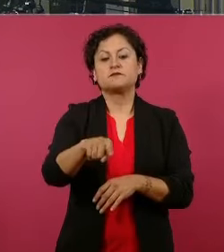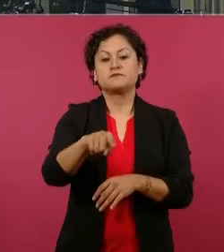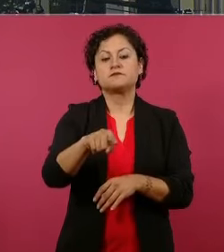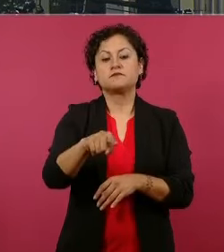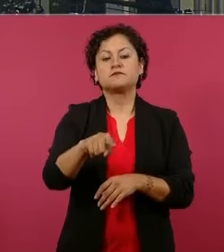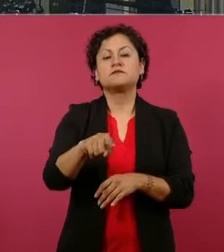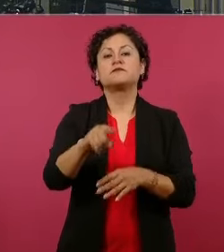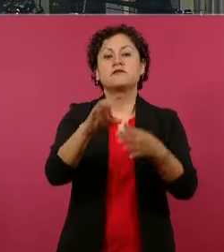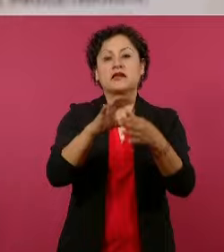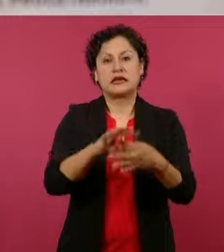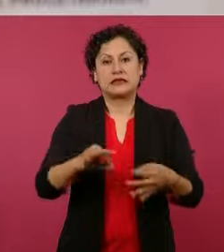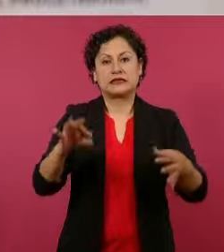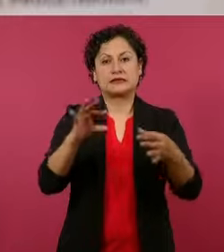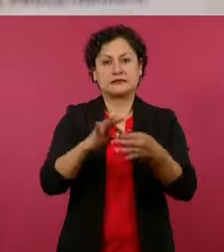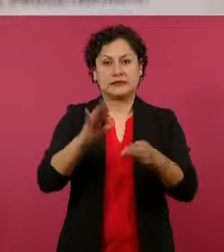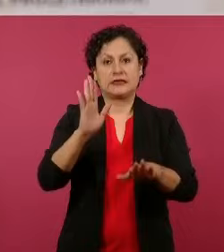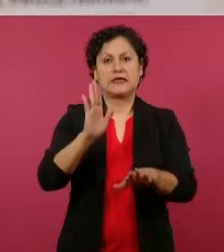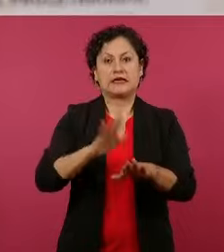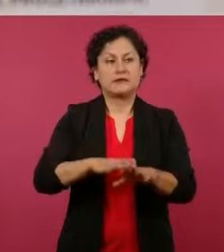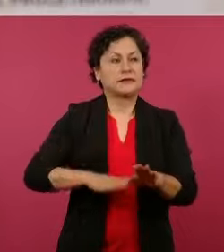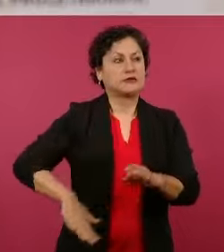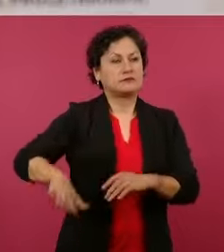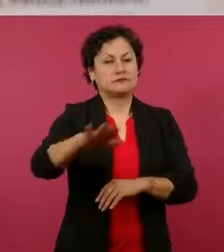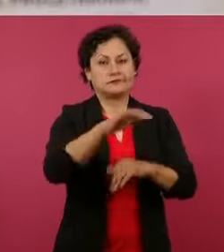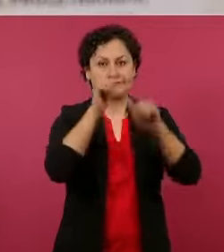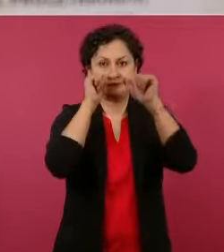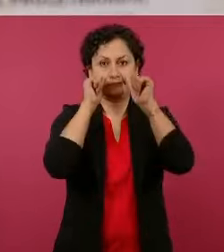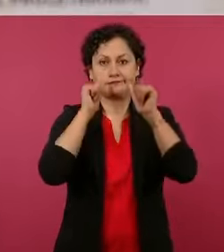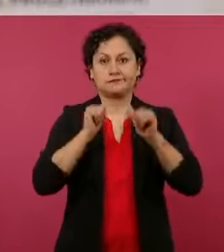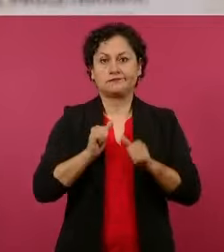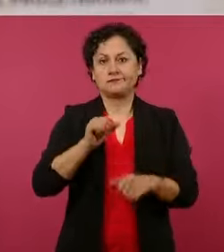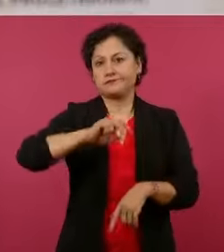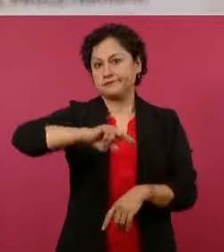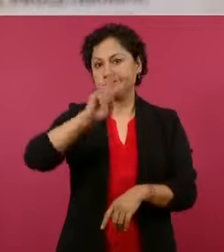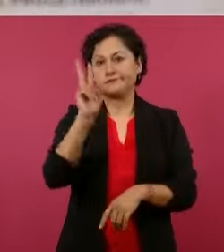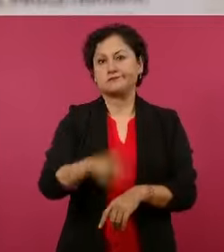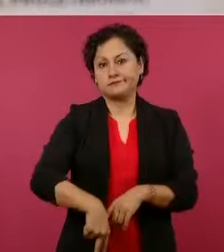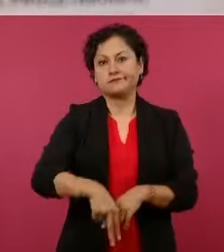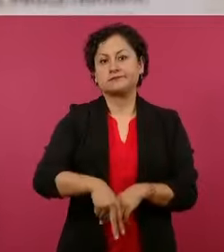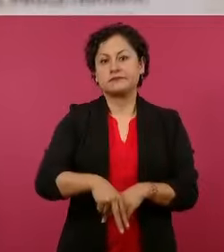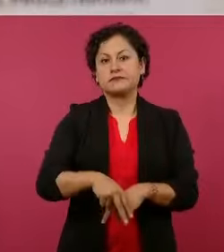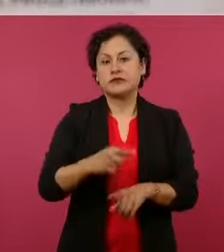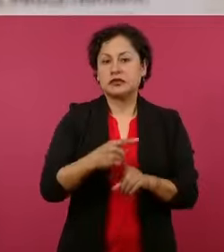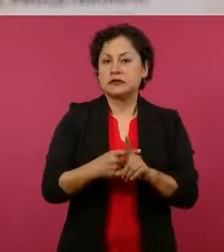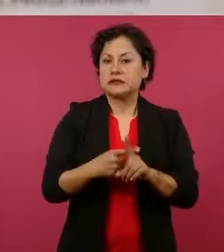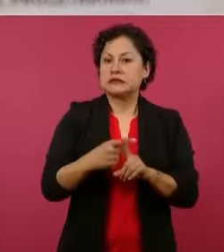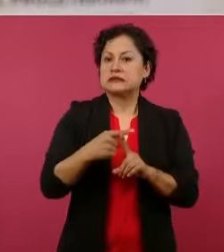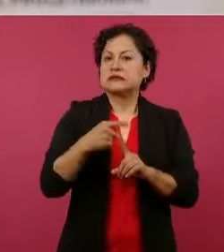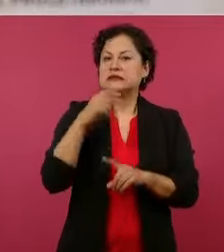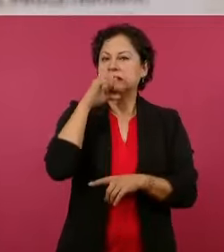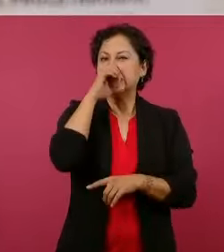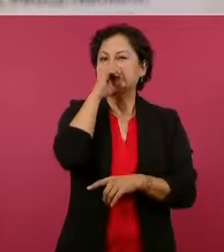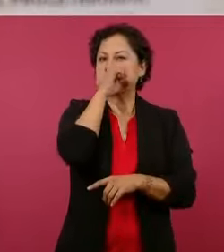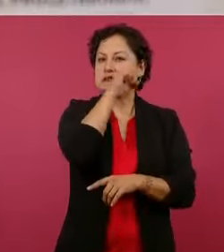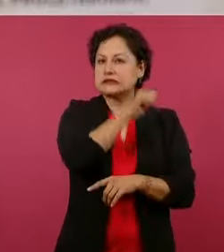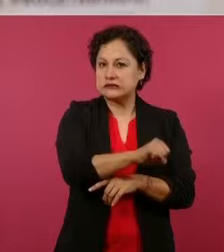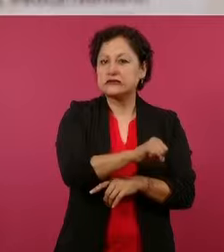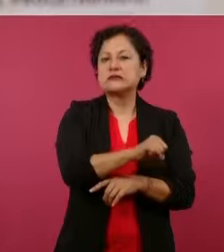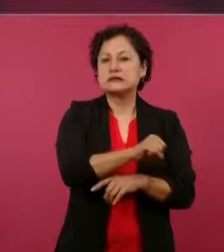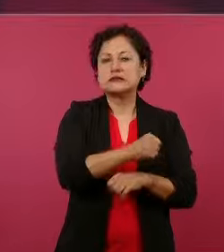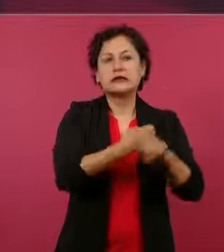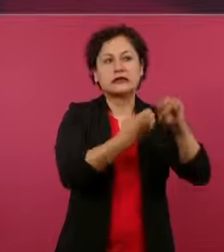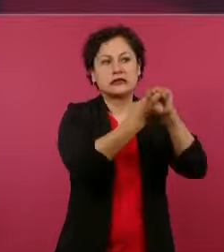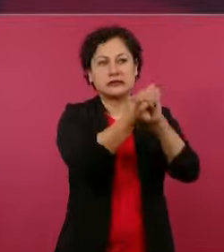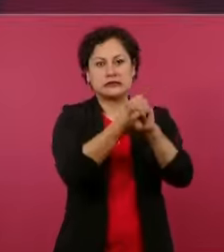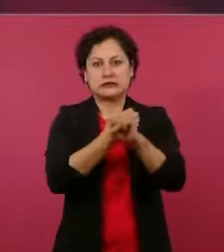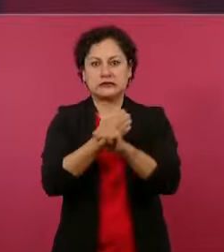comunicando a la población de si en efecto esta esta ola de calor y que se expresa Pues en varias entidades desde la